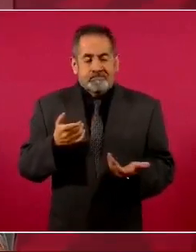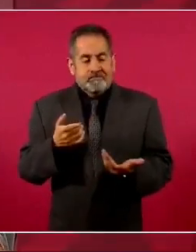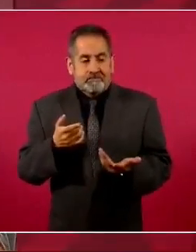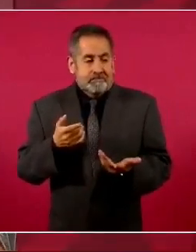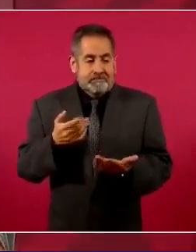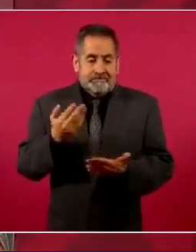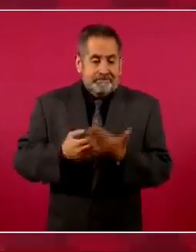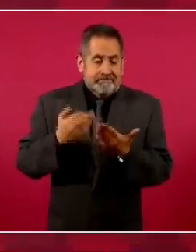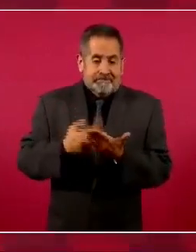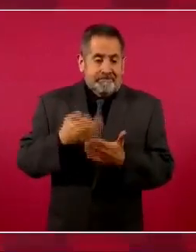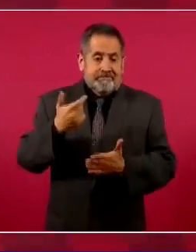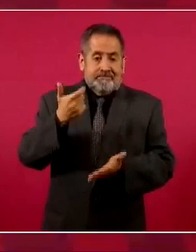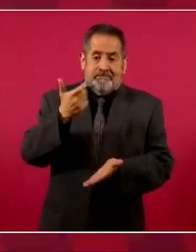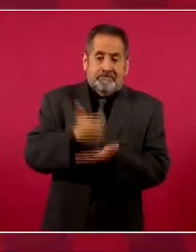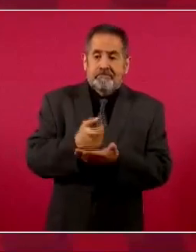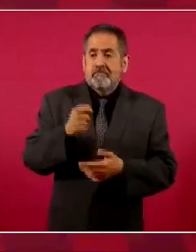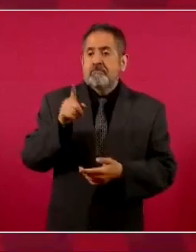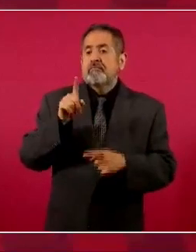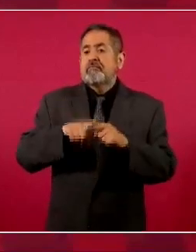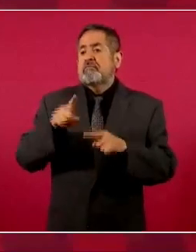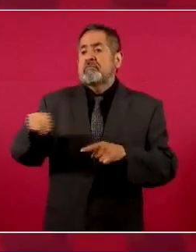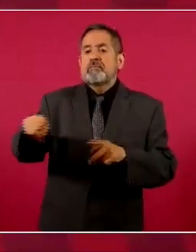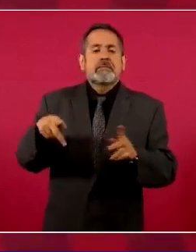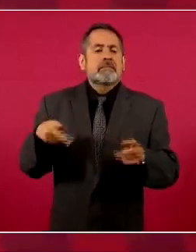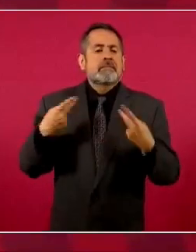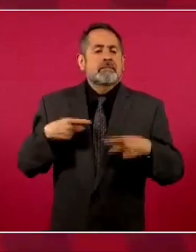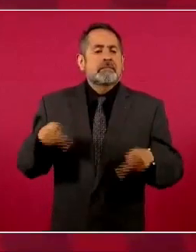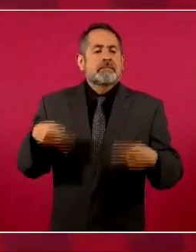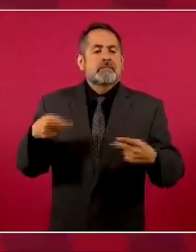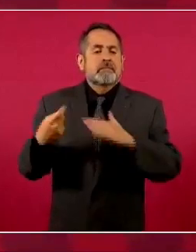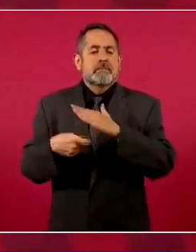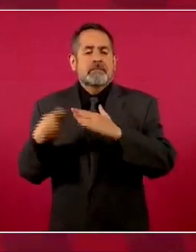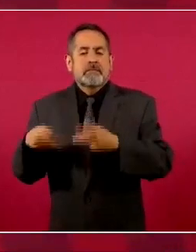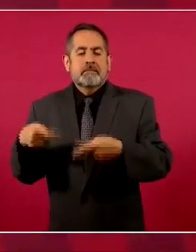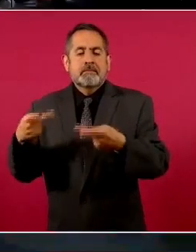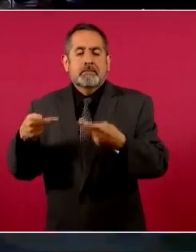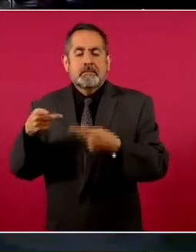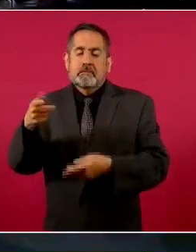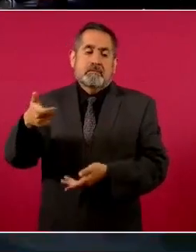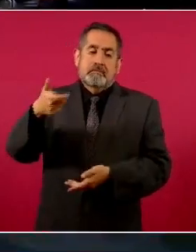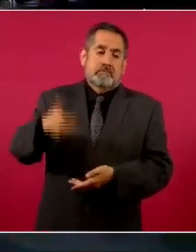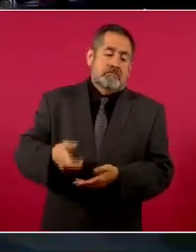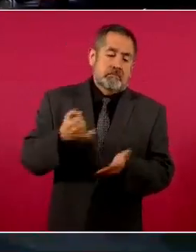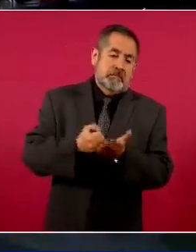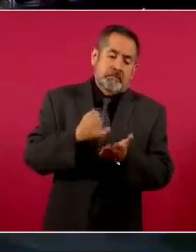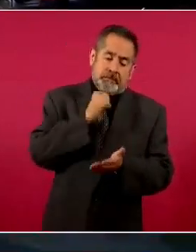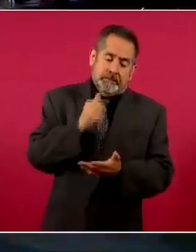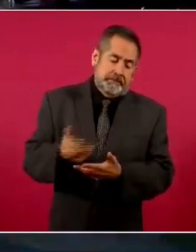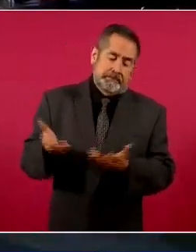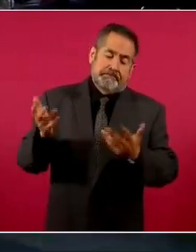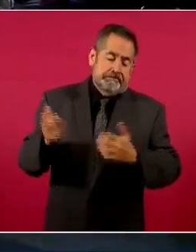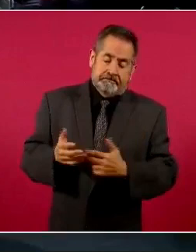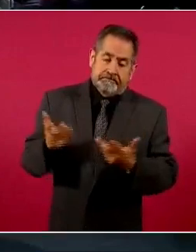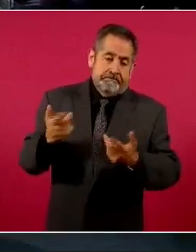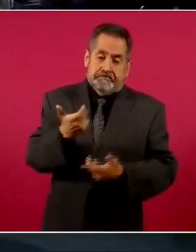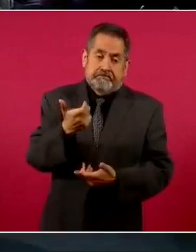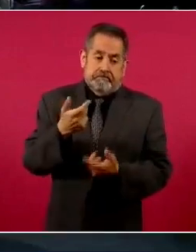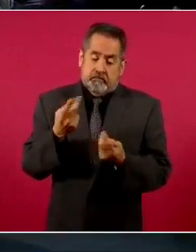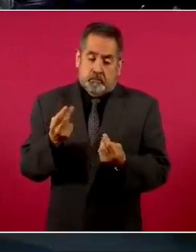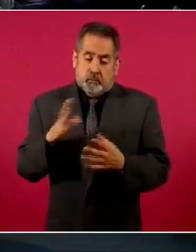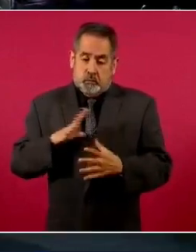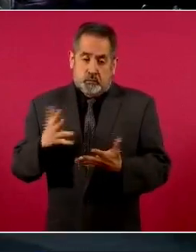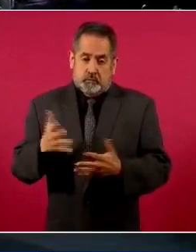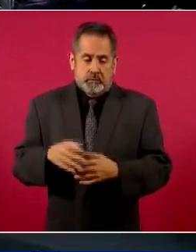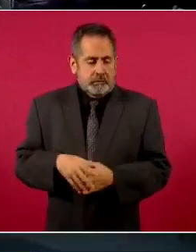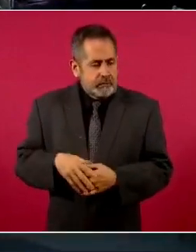impuestos los de la economía informal, los ambulantes, cuando en realidad